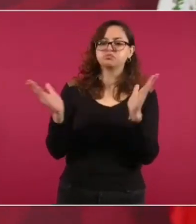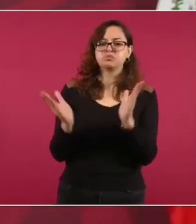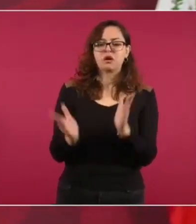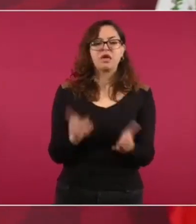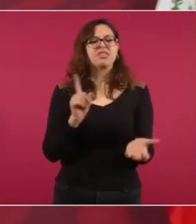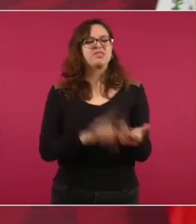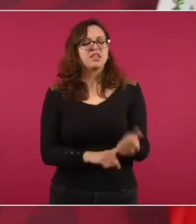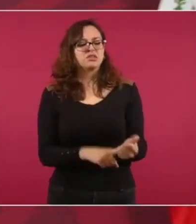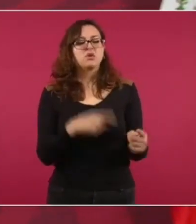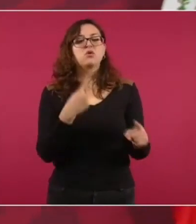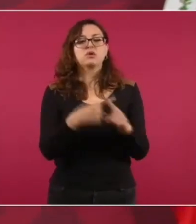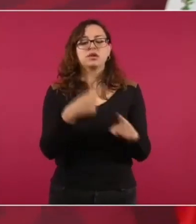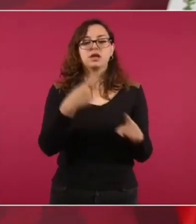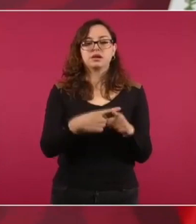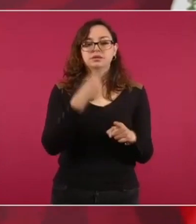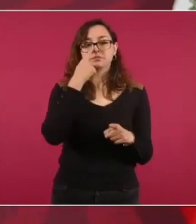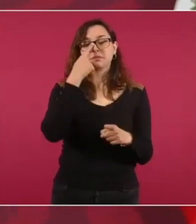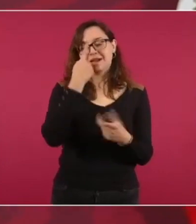empresas